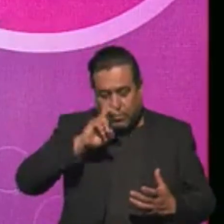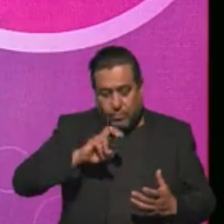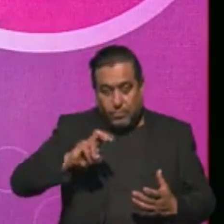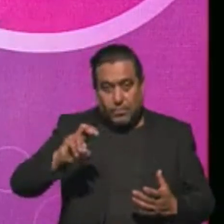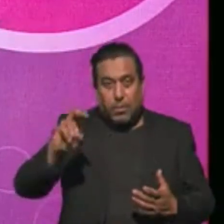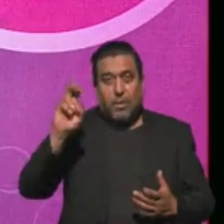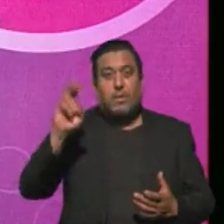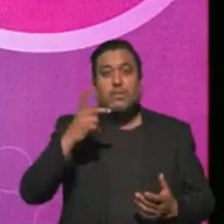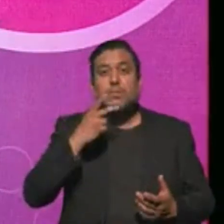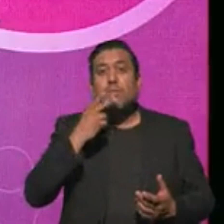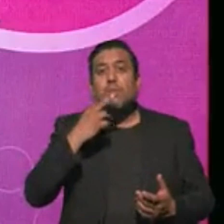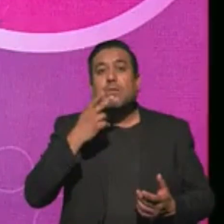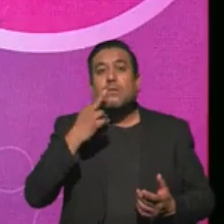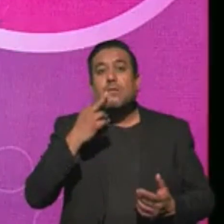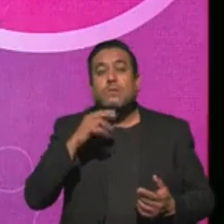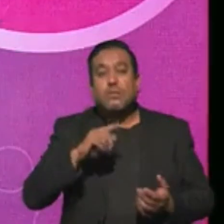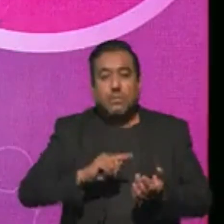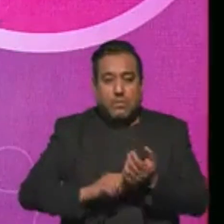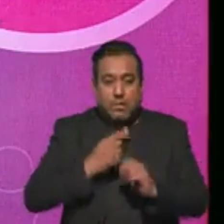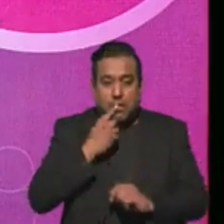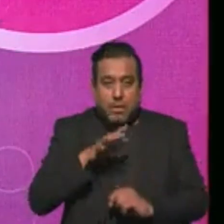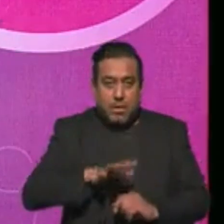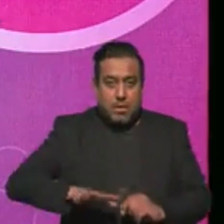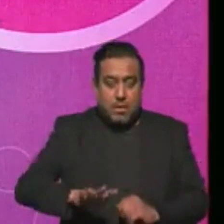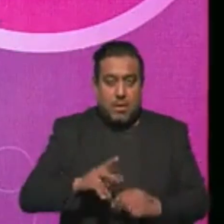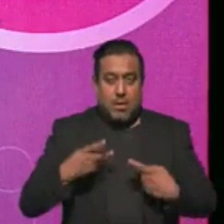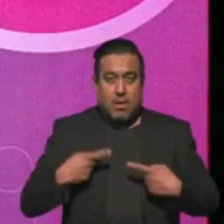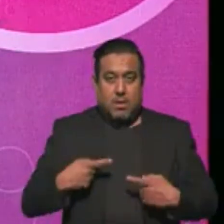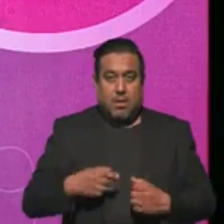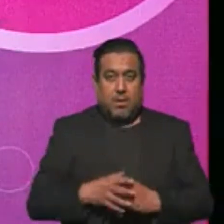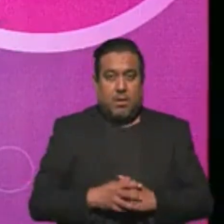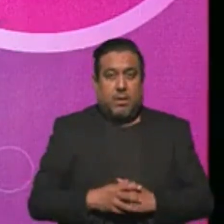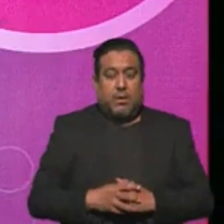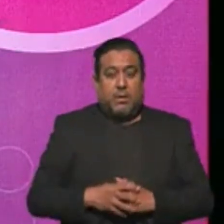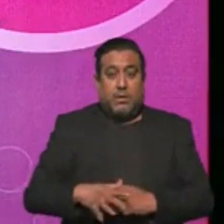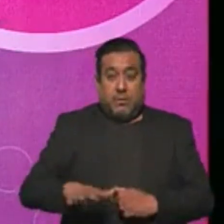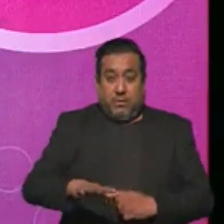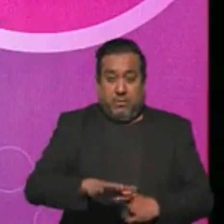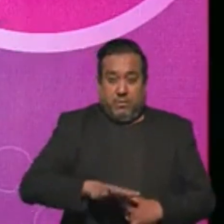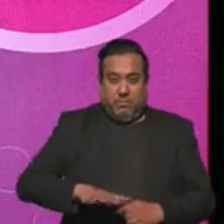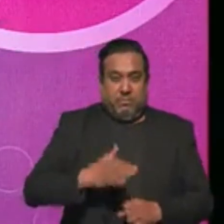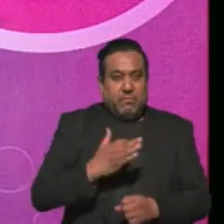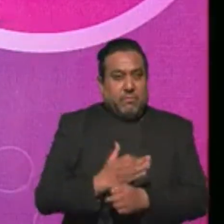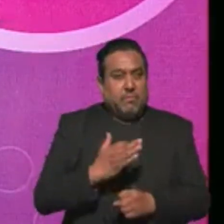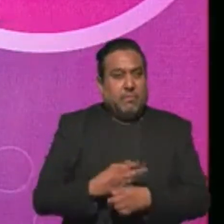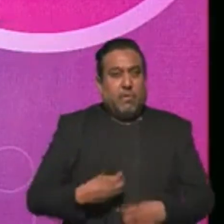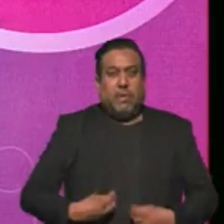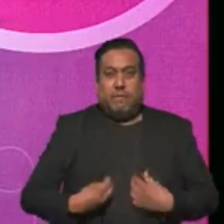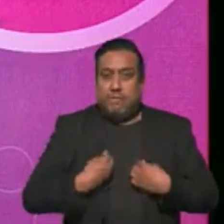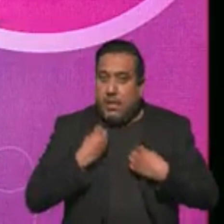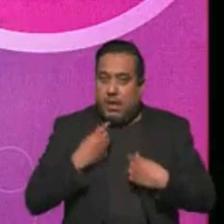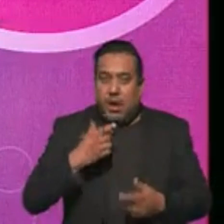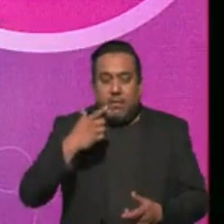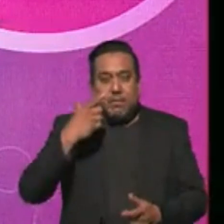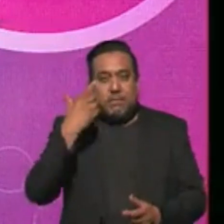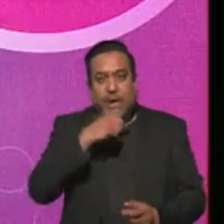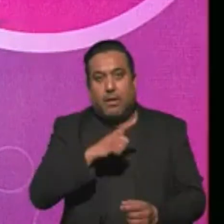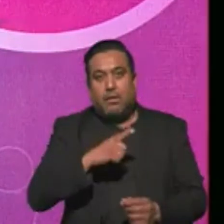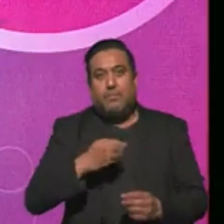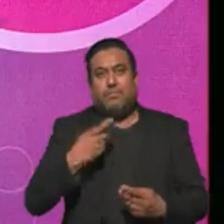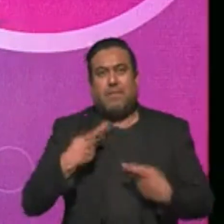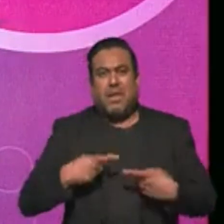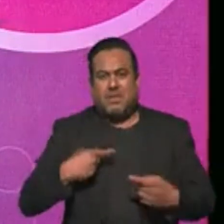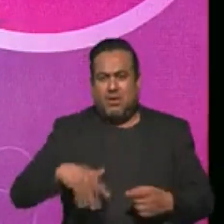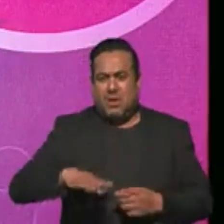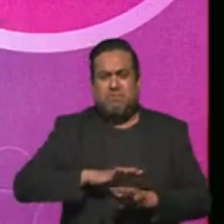las aspiraciones de celayenses Celaya vive en luto permanente la inseguridad el